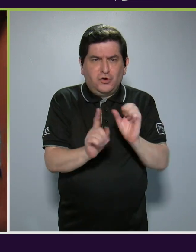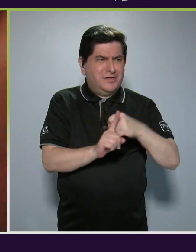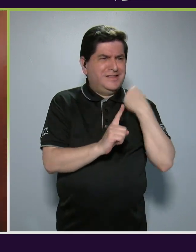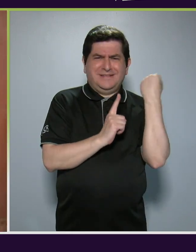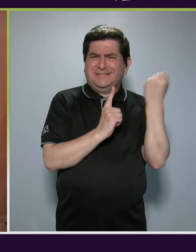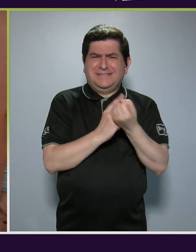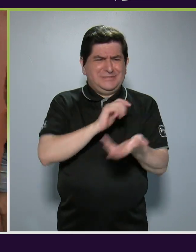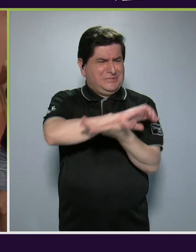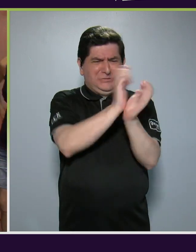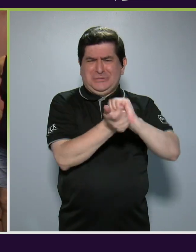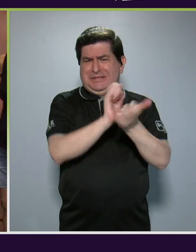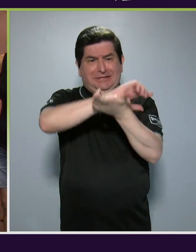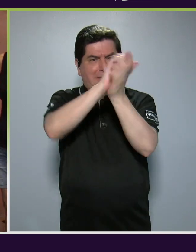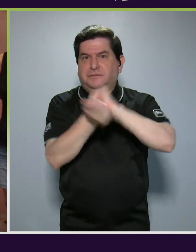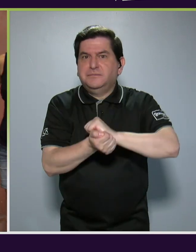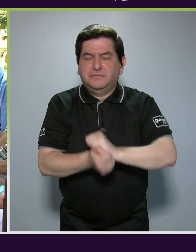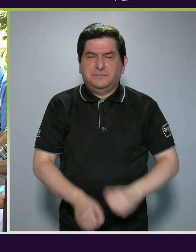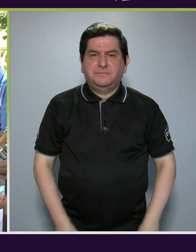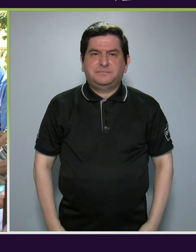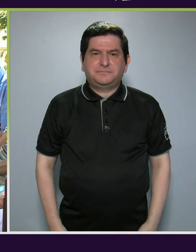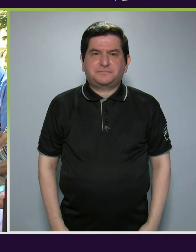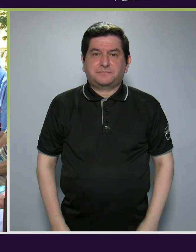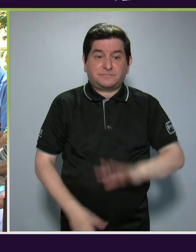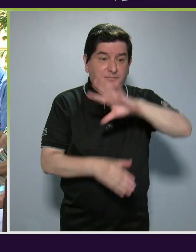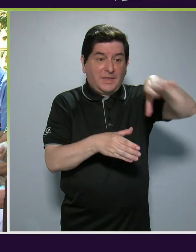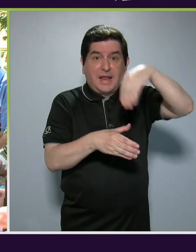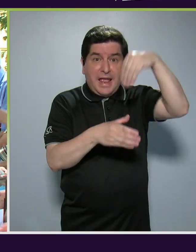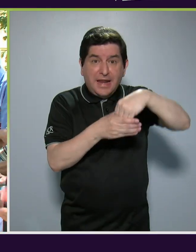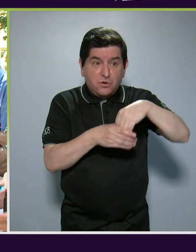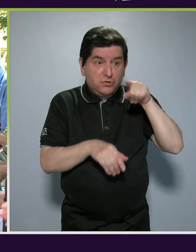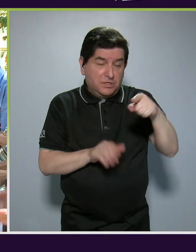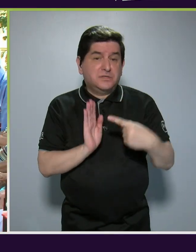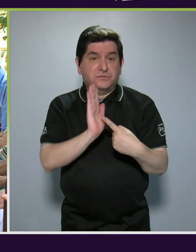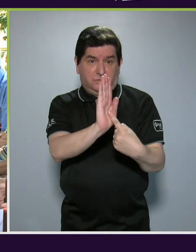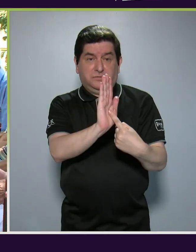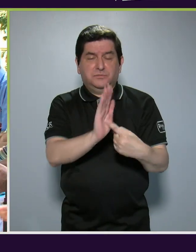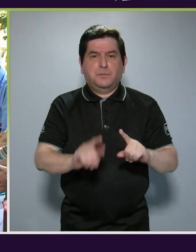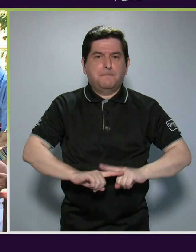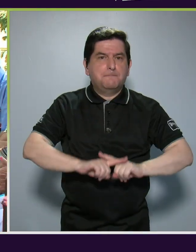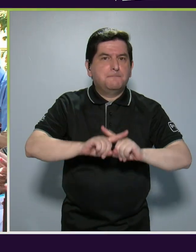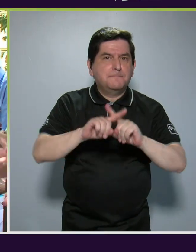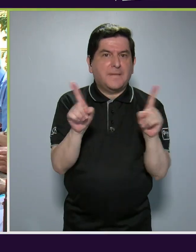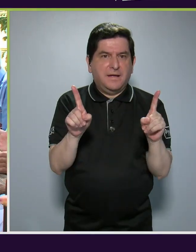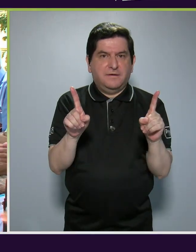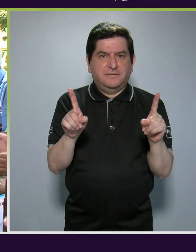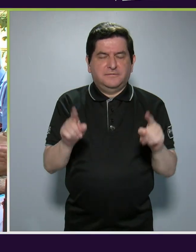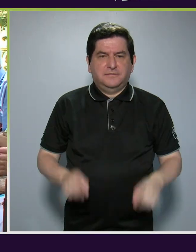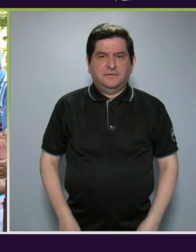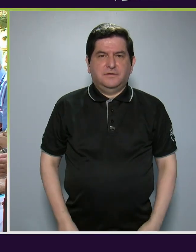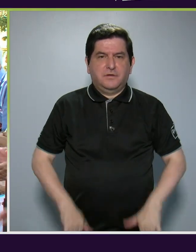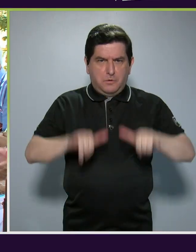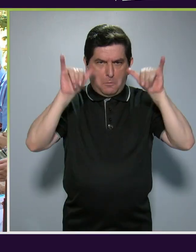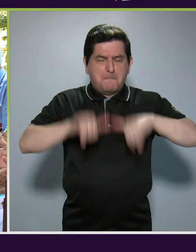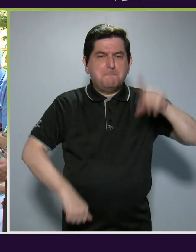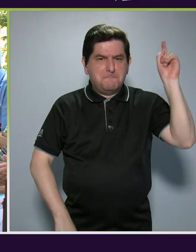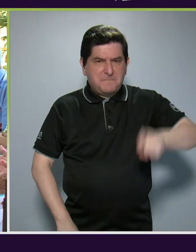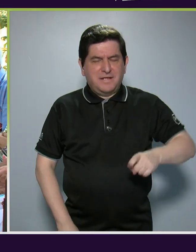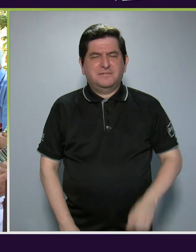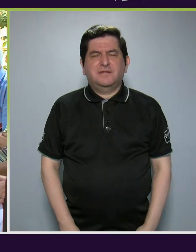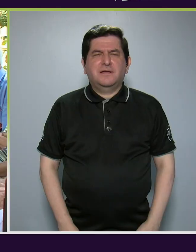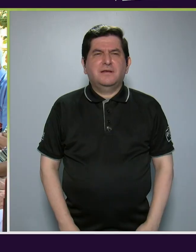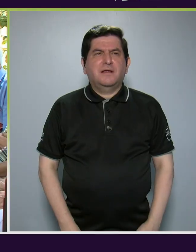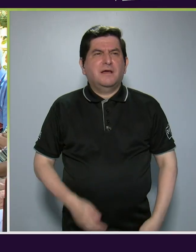situaciones cambiantes, ¿verdad? Porque el contexto está ahí, solo que tenemos que preservarlo. Hace unos